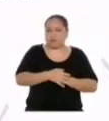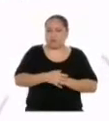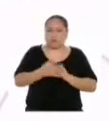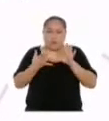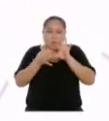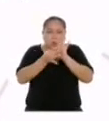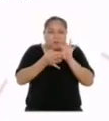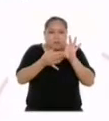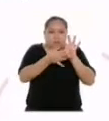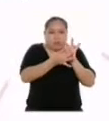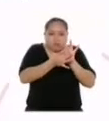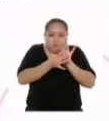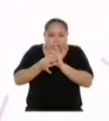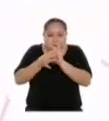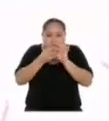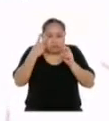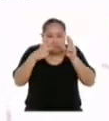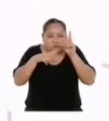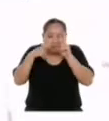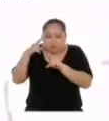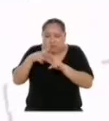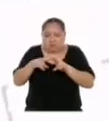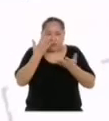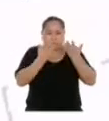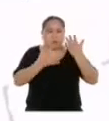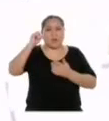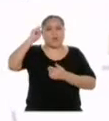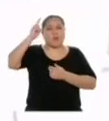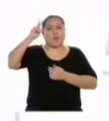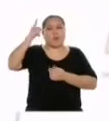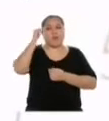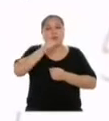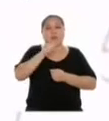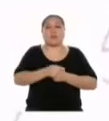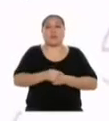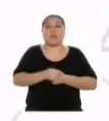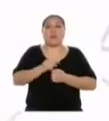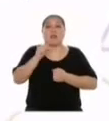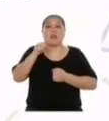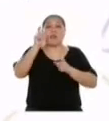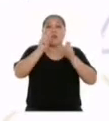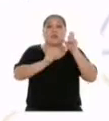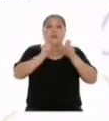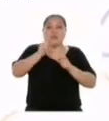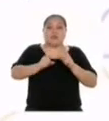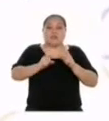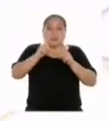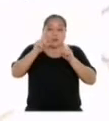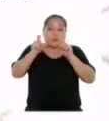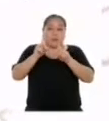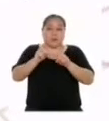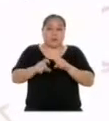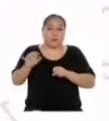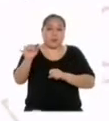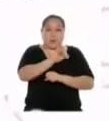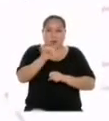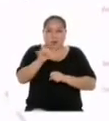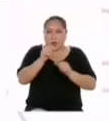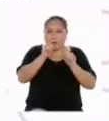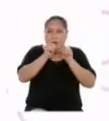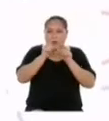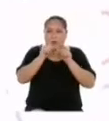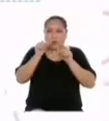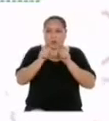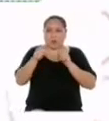si uno no es buen observador, podría confundirse y creer que en la muestra de encuestados casi había la misma cantidad